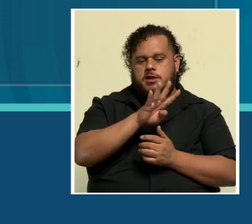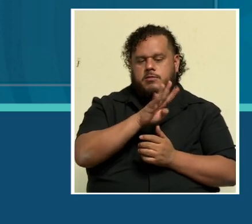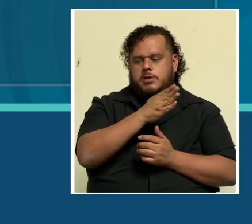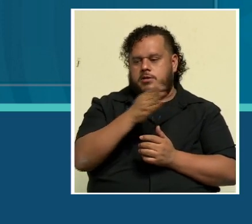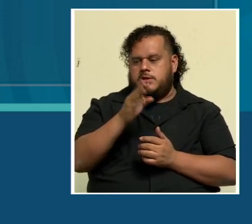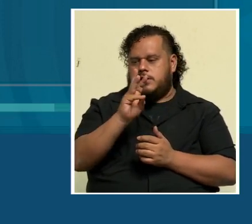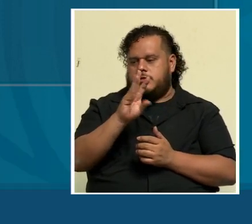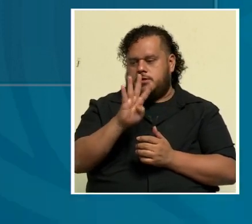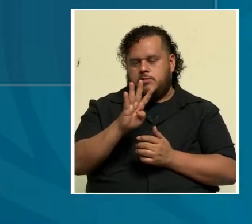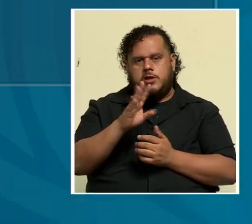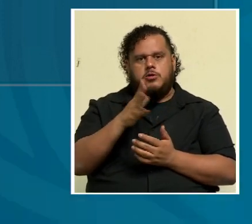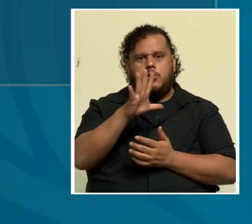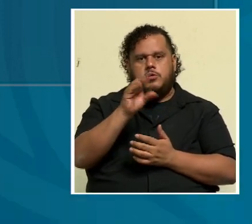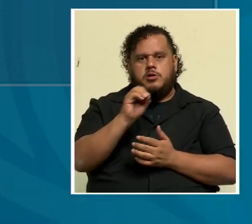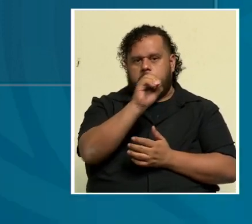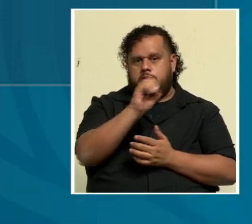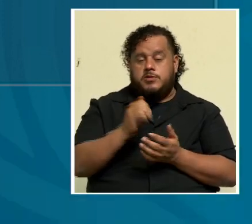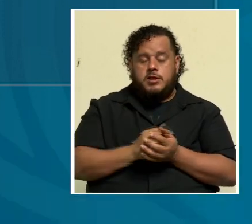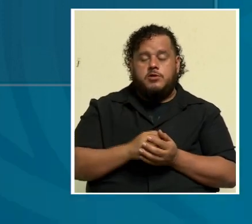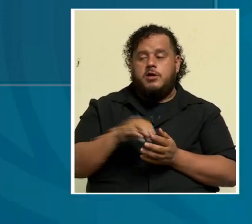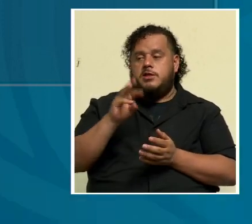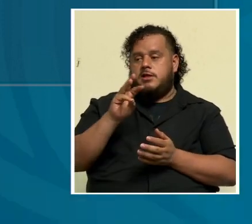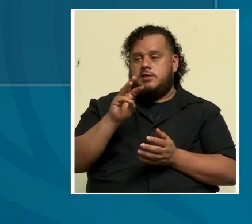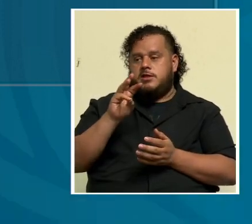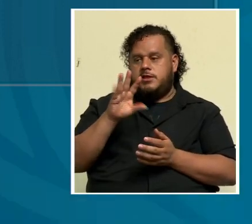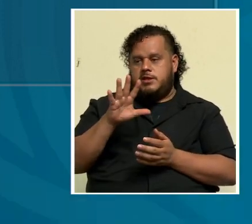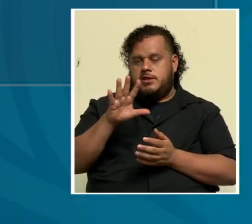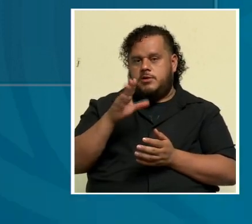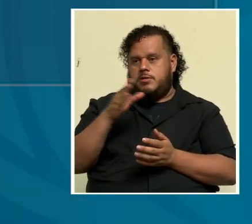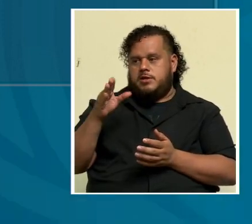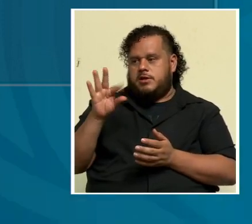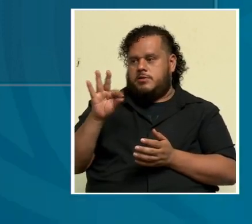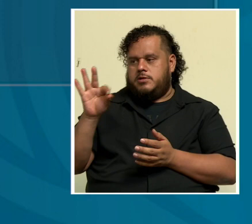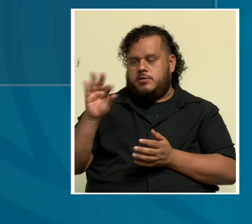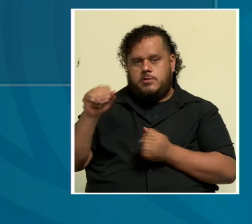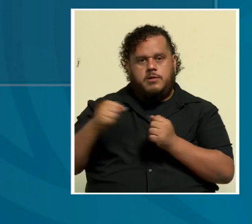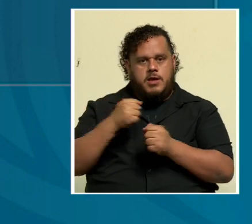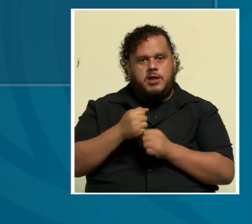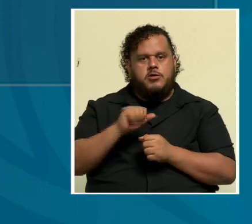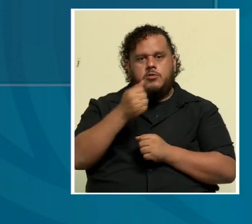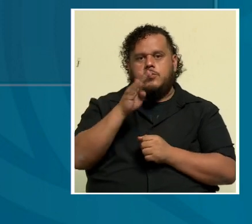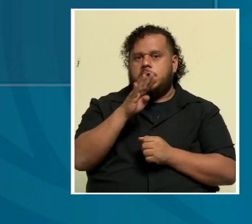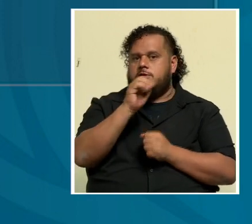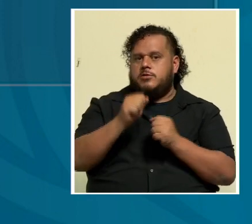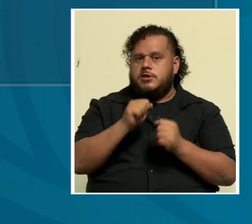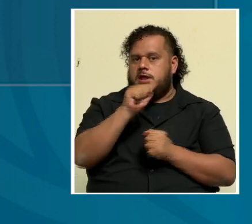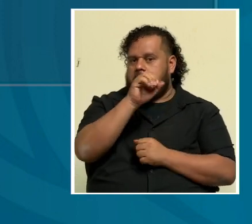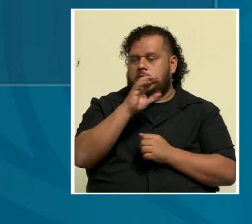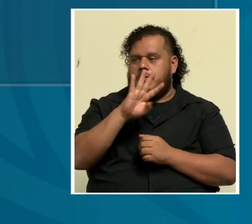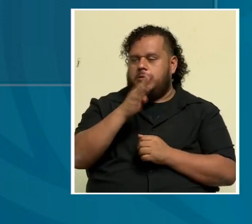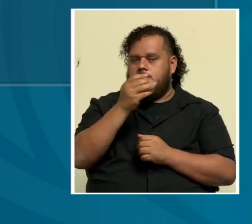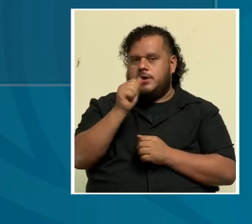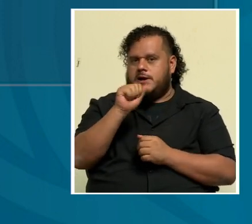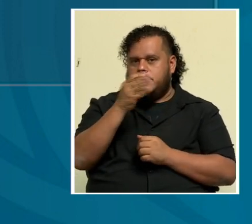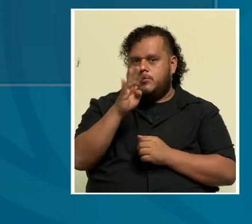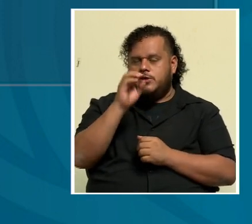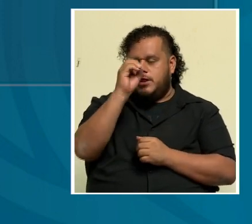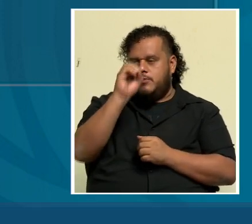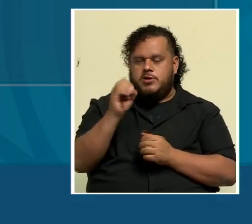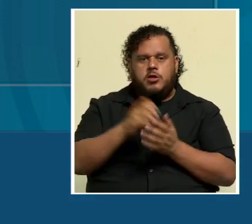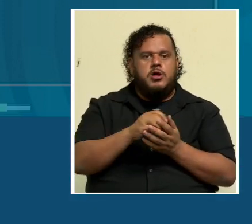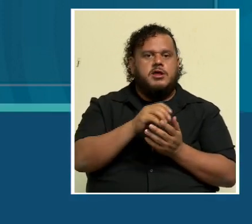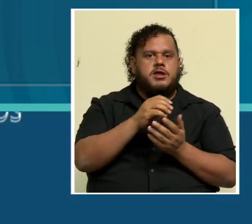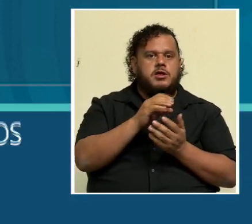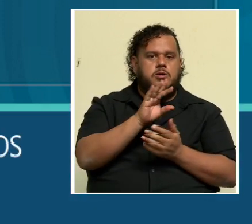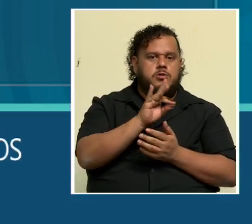64 es casi un 50%. De 65 a 99 años, un 14%. Y